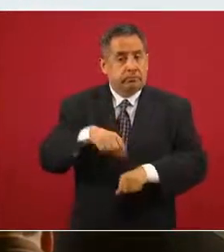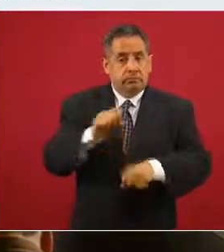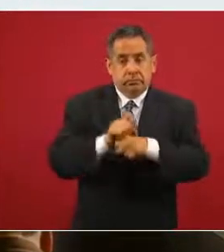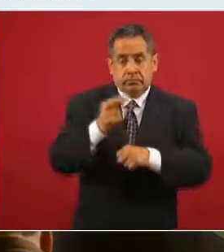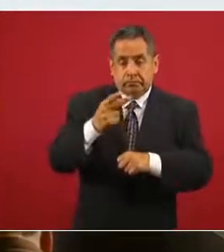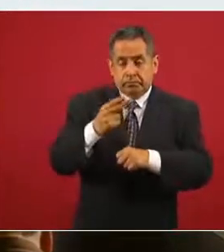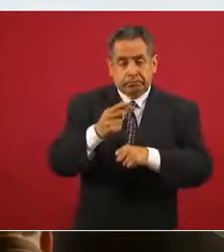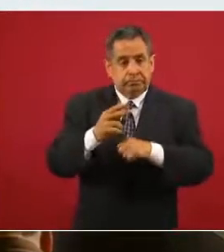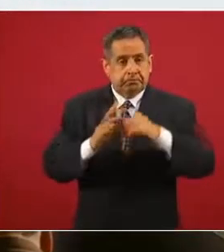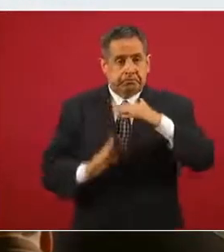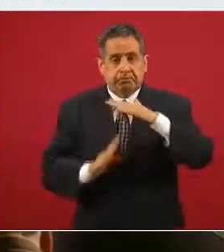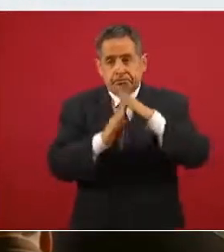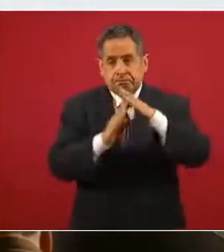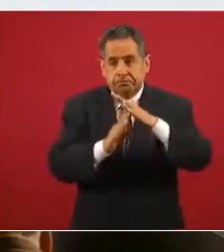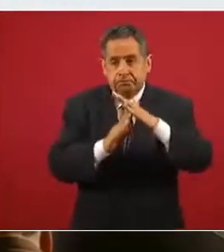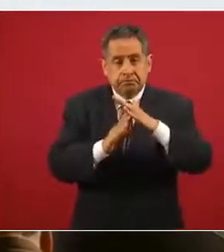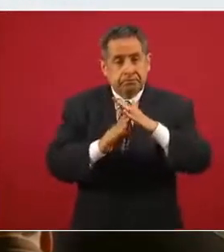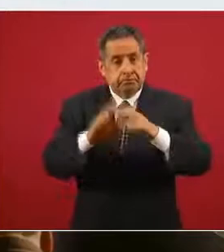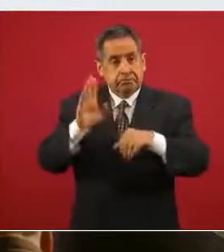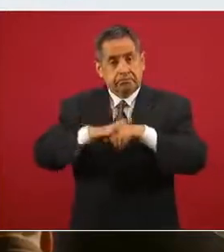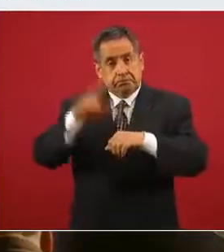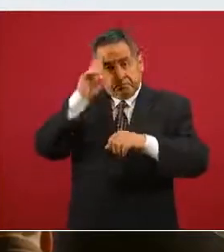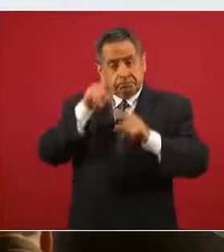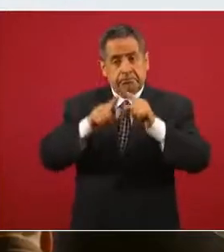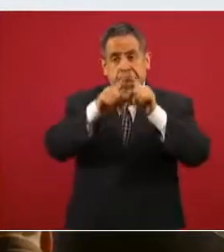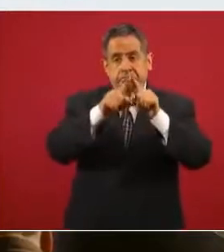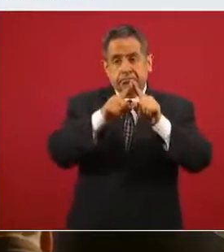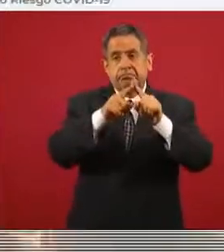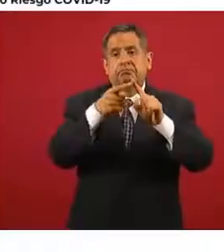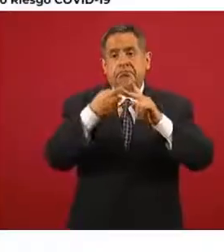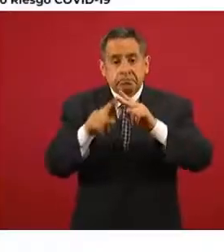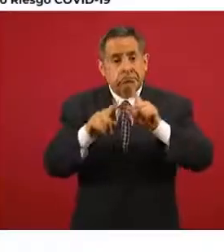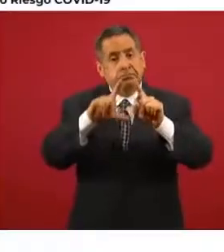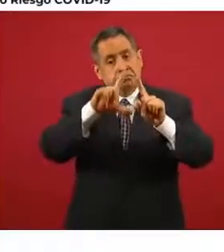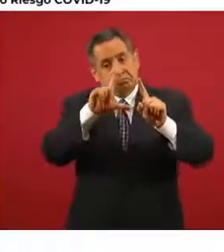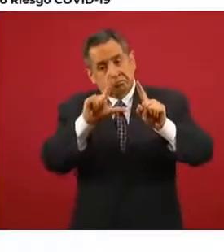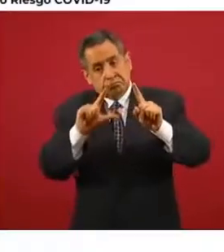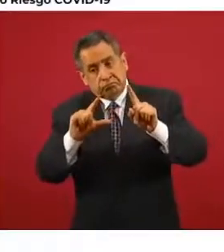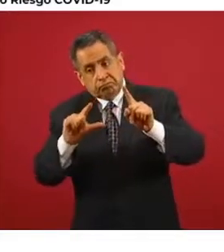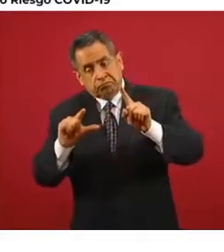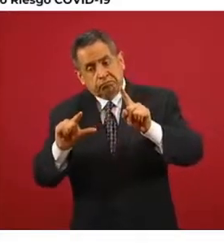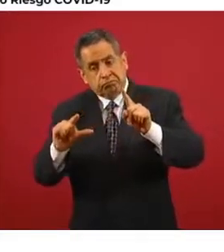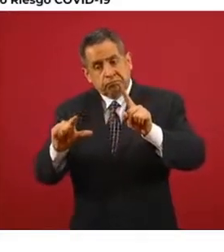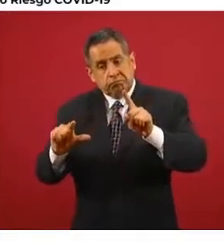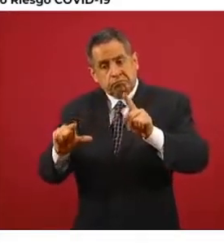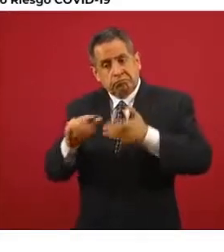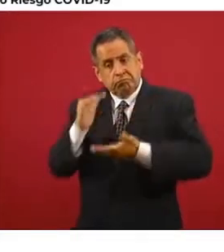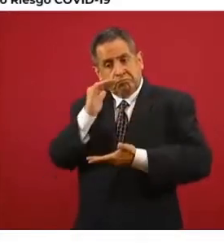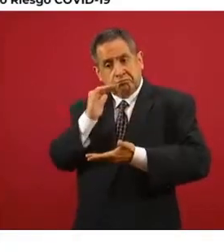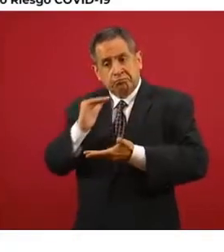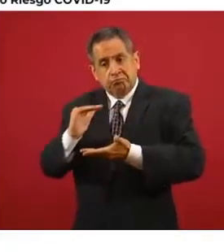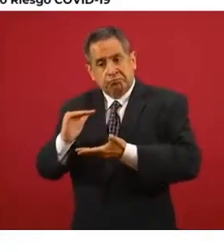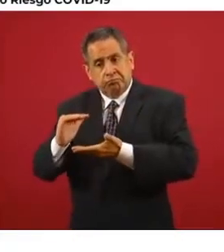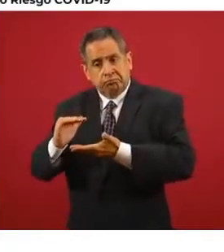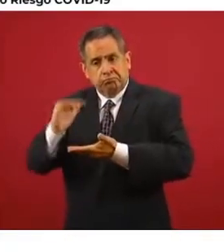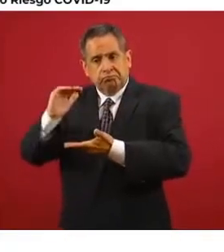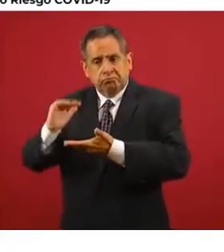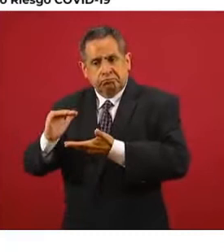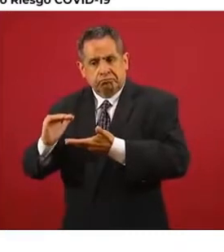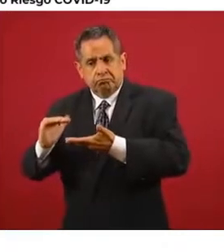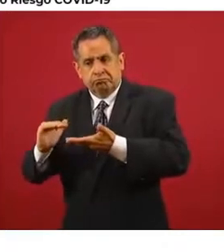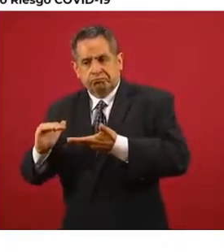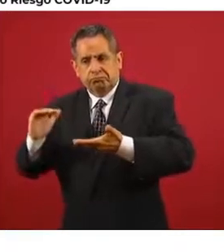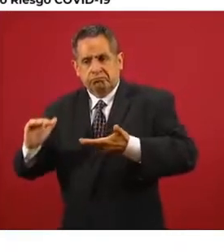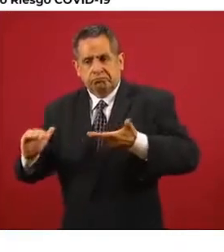25, aquí está, y desde entonces tiene un descenso continuo. Insisto, siempre con variaciones, nunca